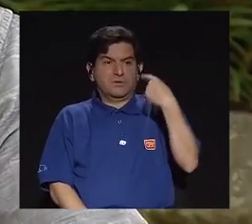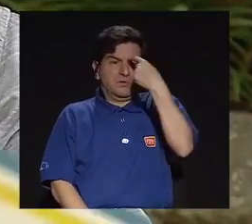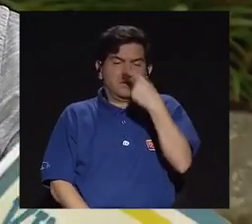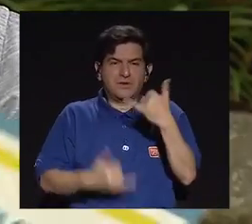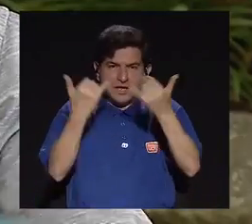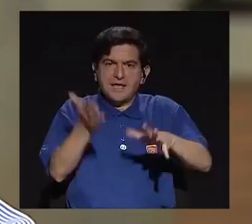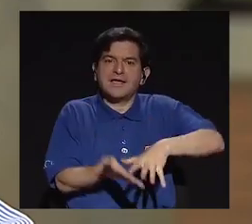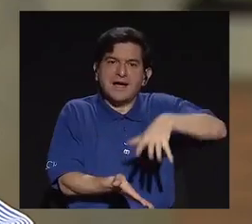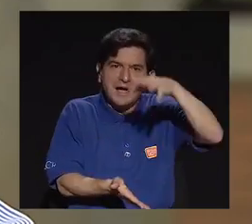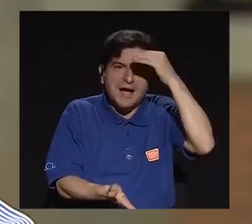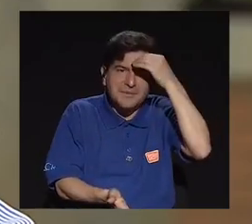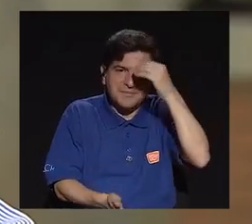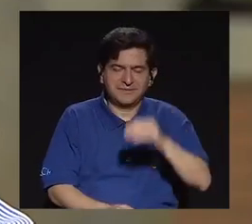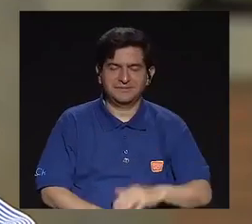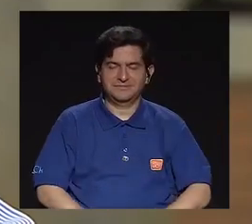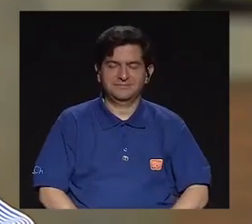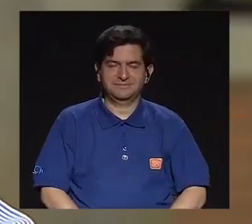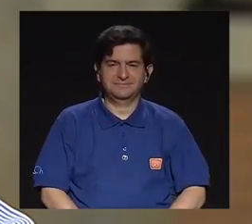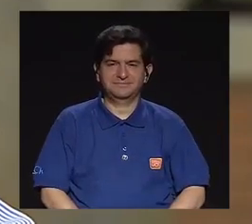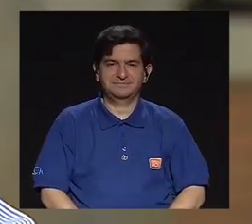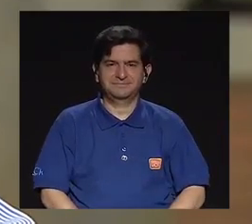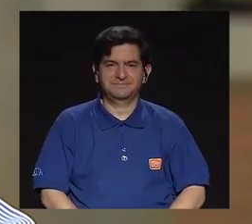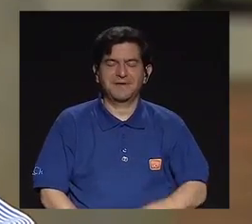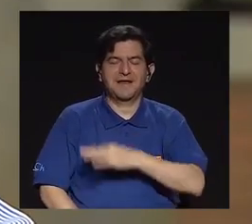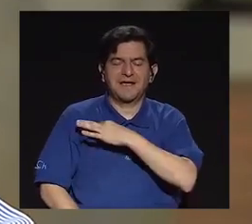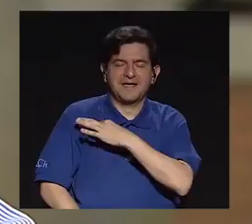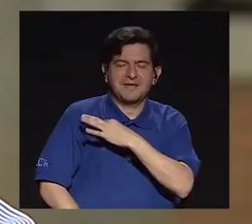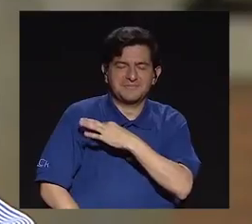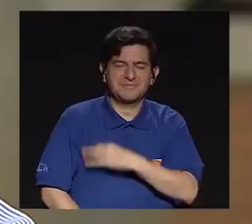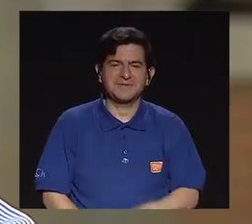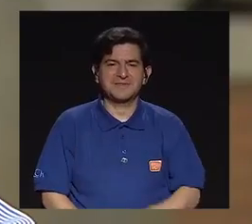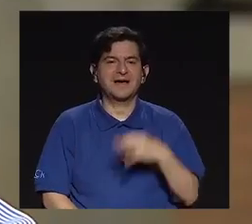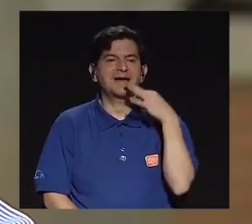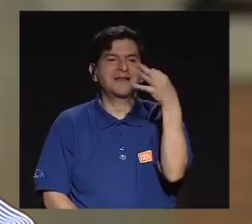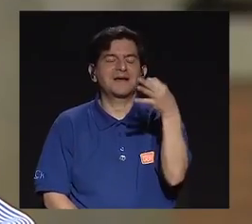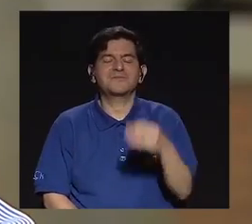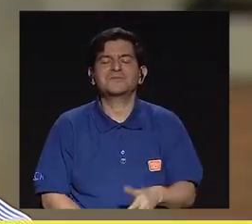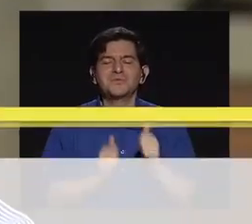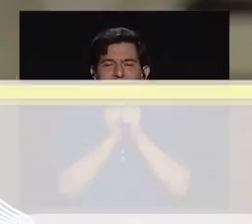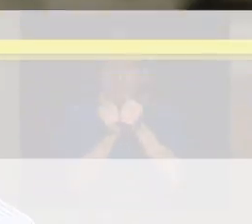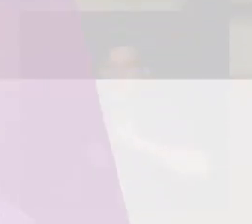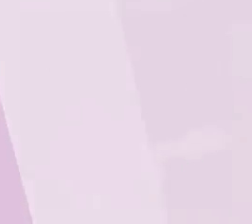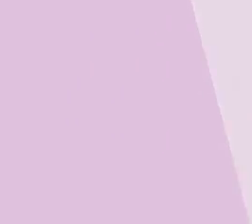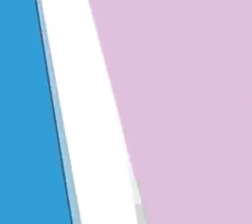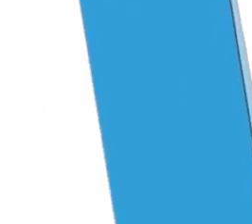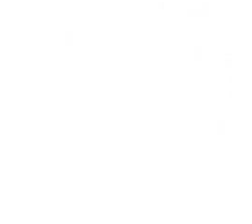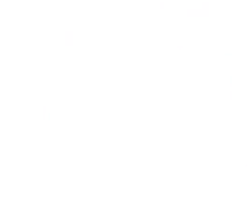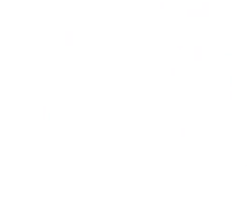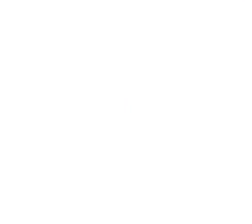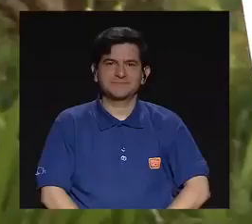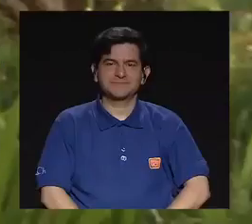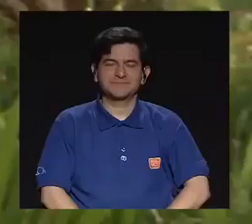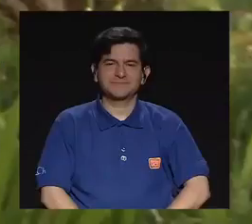más, y pues la invitación abierta para que en el futuro nos pueda acompañar. Con mucho gusto, con gusto. Sí.